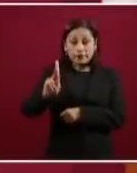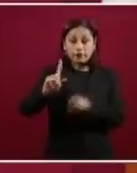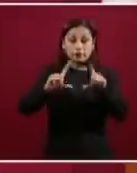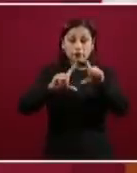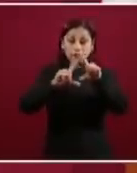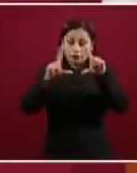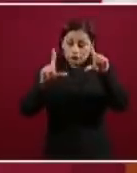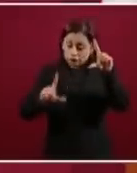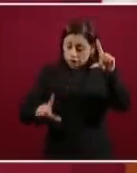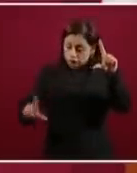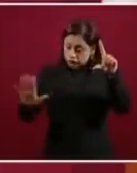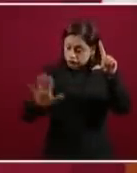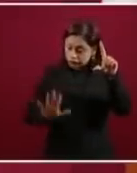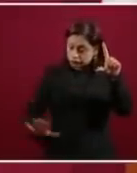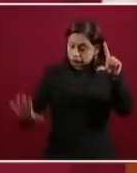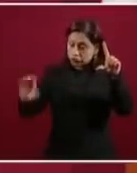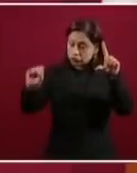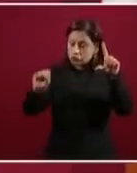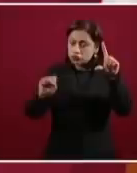todo el sureste,